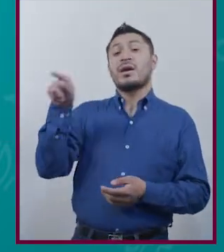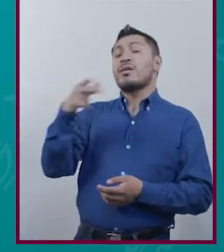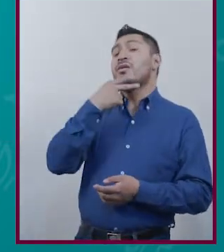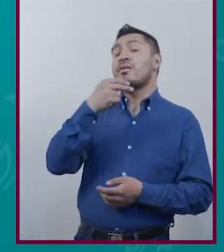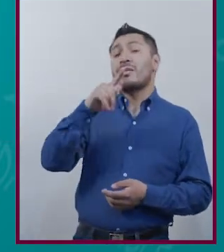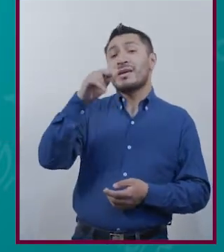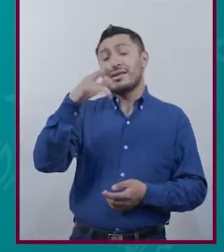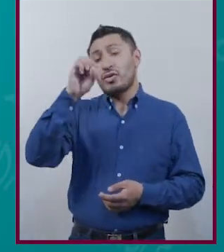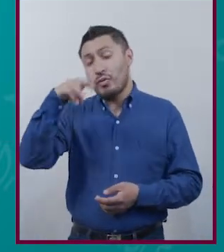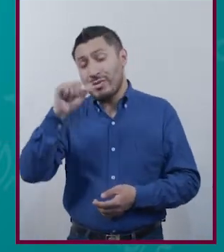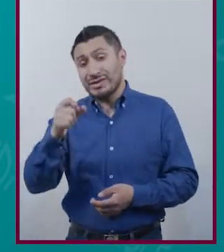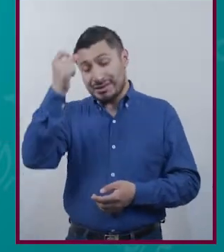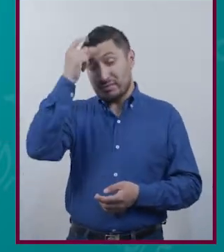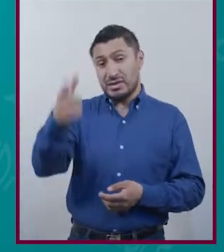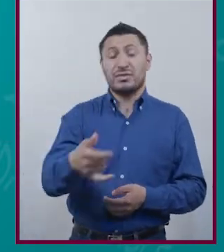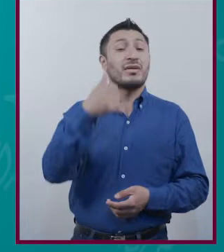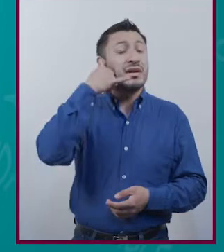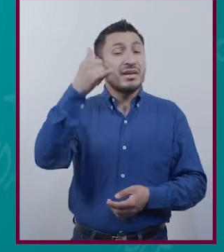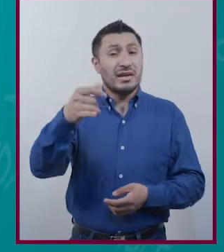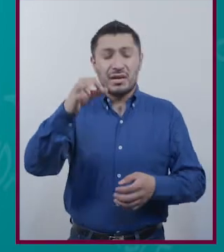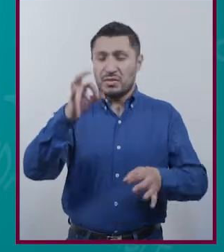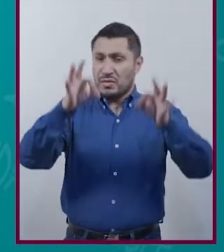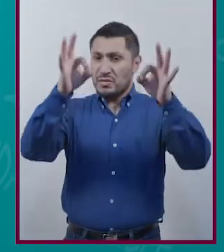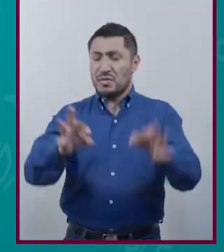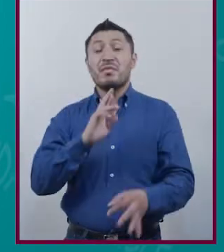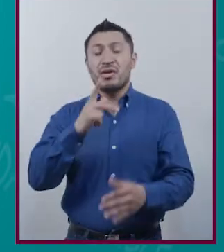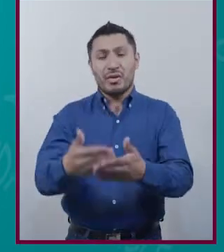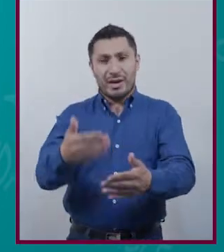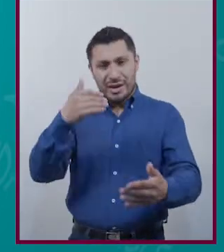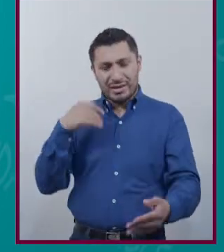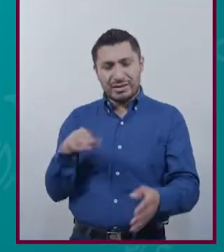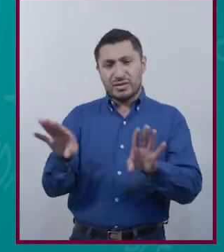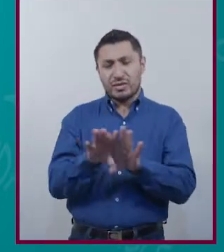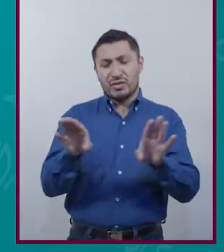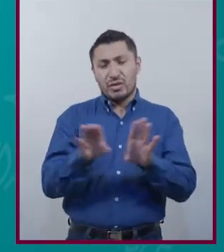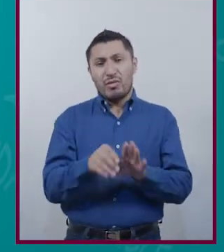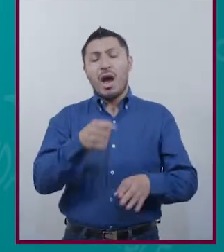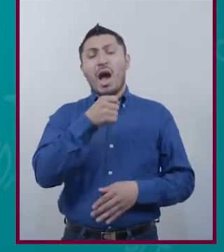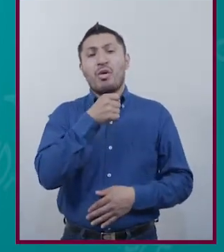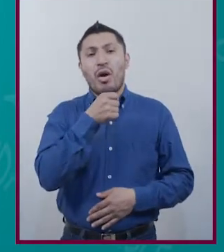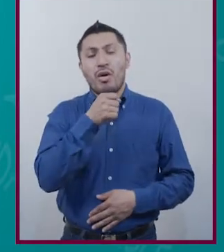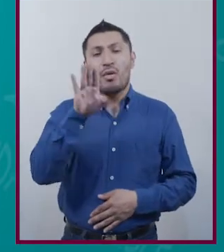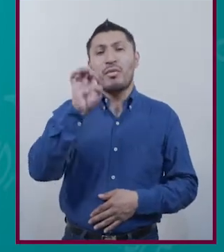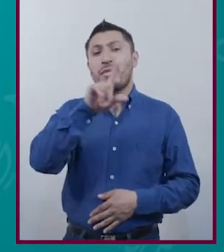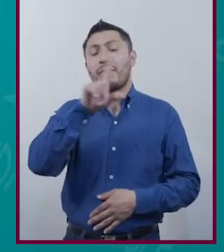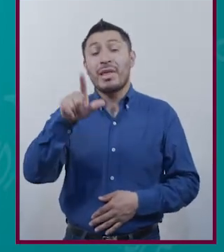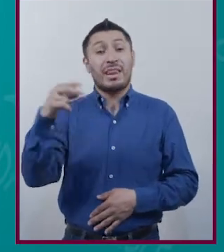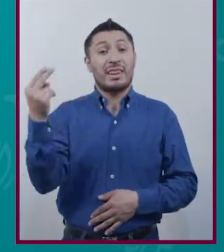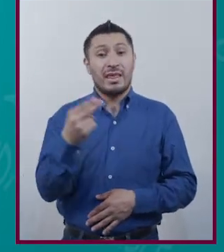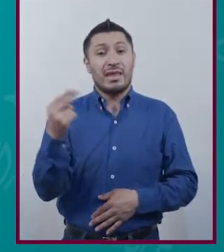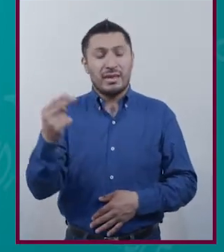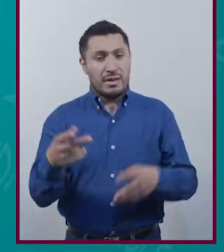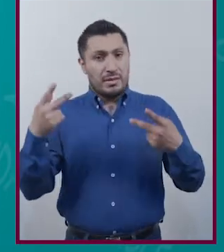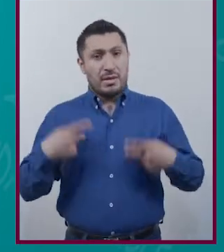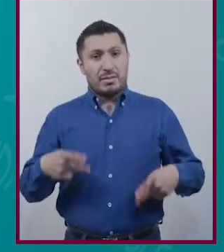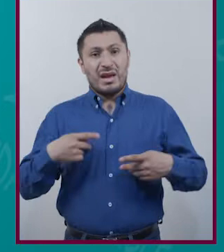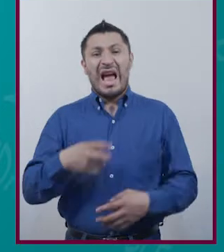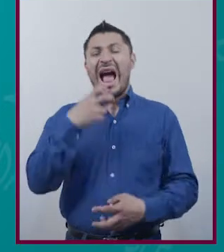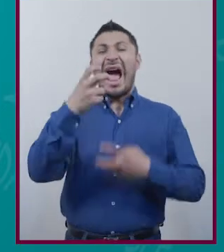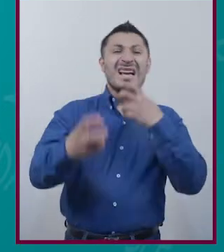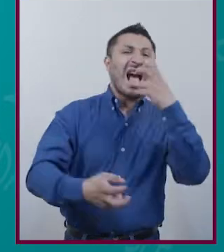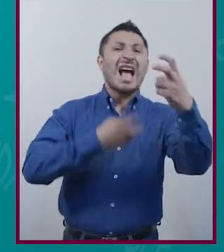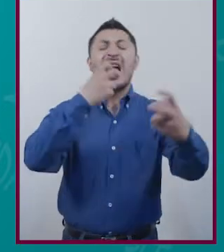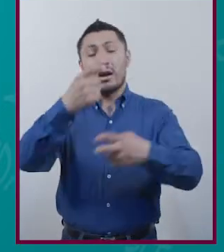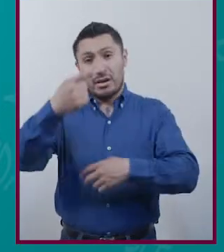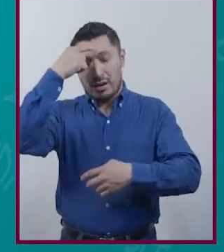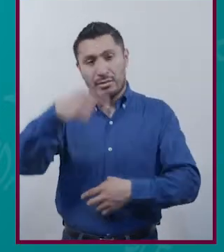hizo que el teléfono fuera más práctico, ya que antes el transmisor accionado por la voz de Bell requería que los usuarios gritaran para